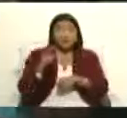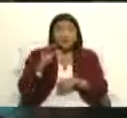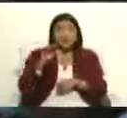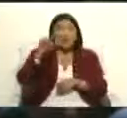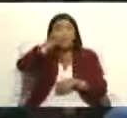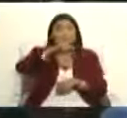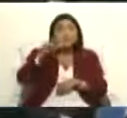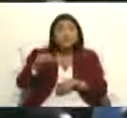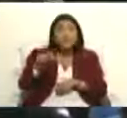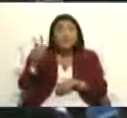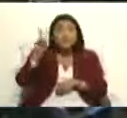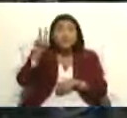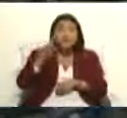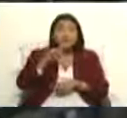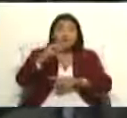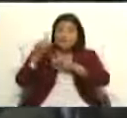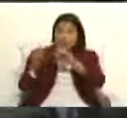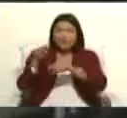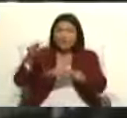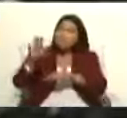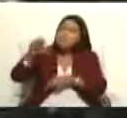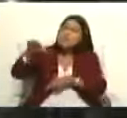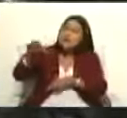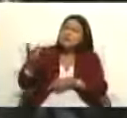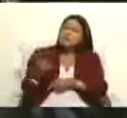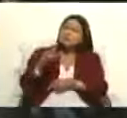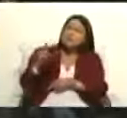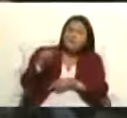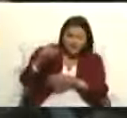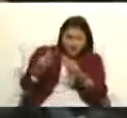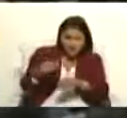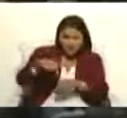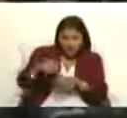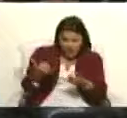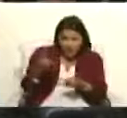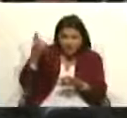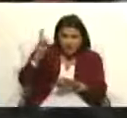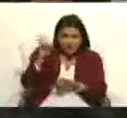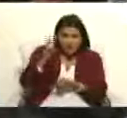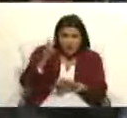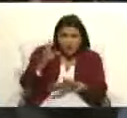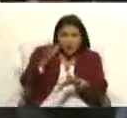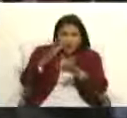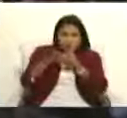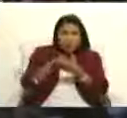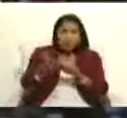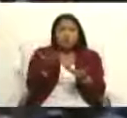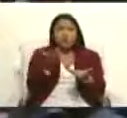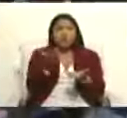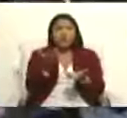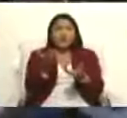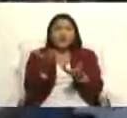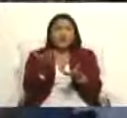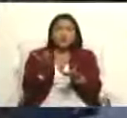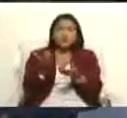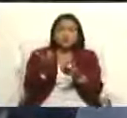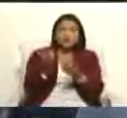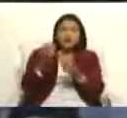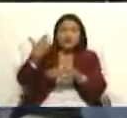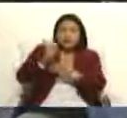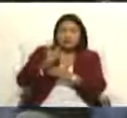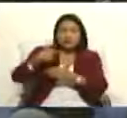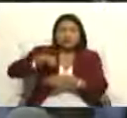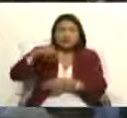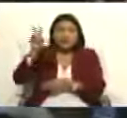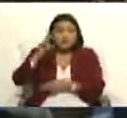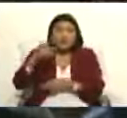consensos que usted le pregunta a cualquier ciudadano hay consenso en este momento sobre las sanciones aplicadas a Venezuela que le hacen daño a